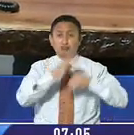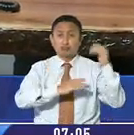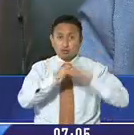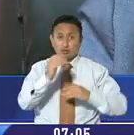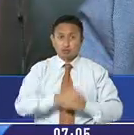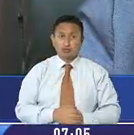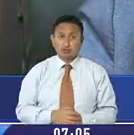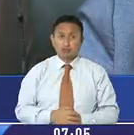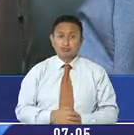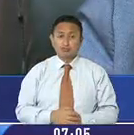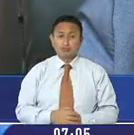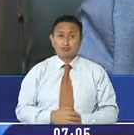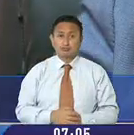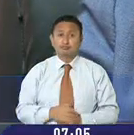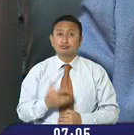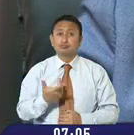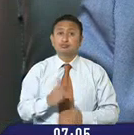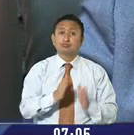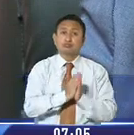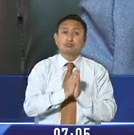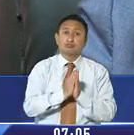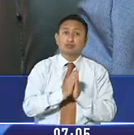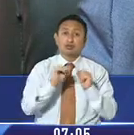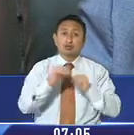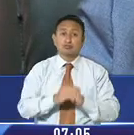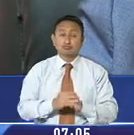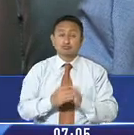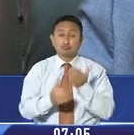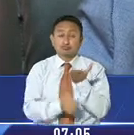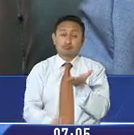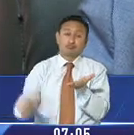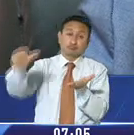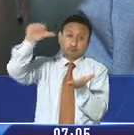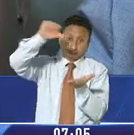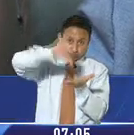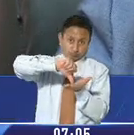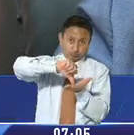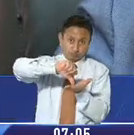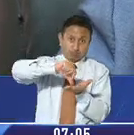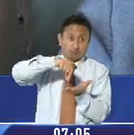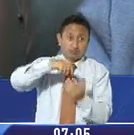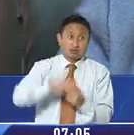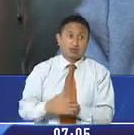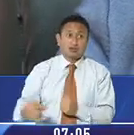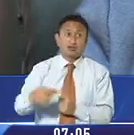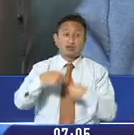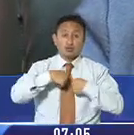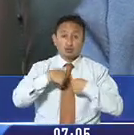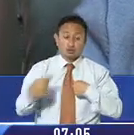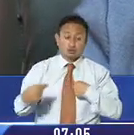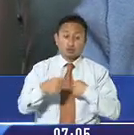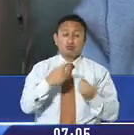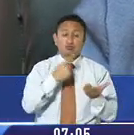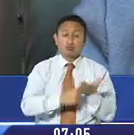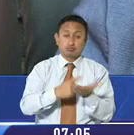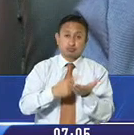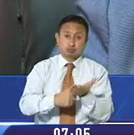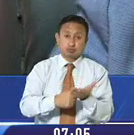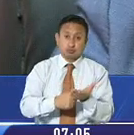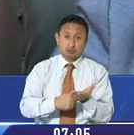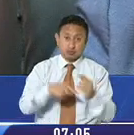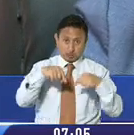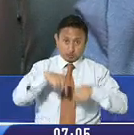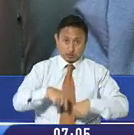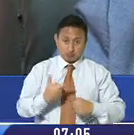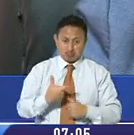Con este recurso de apelación y con los acertos, alegatos que vamos a invertir en nosotros, en la audiencia que vamos a hacerlo,